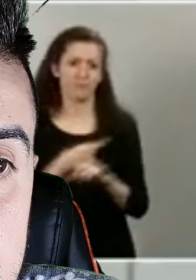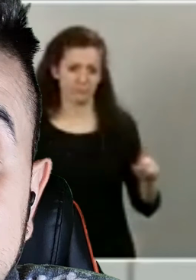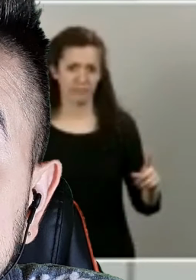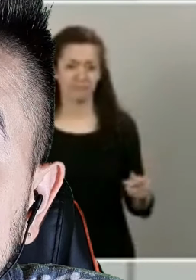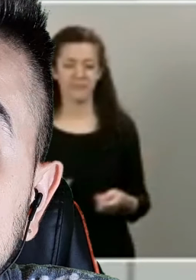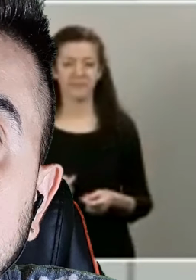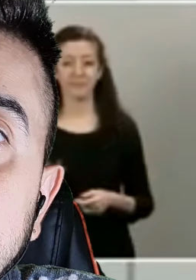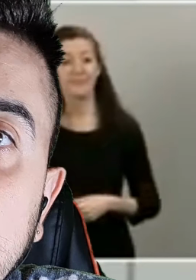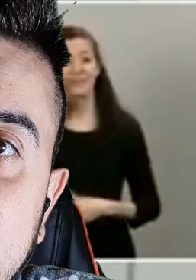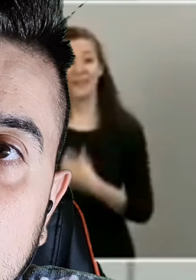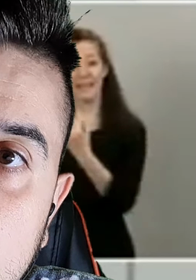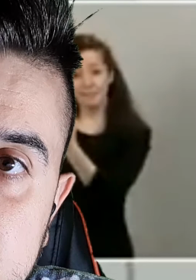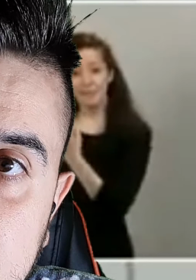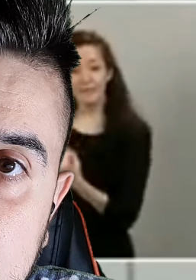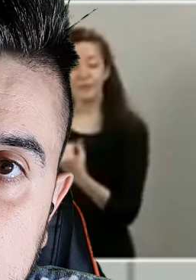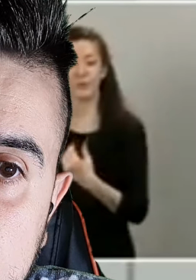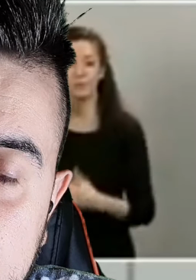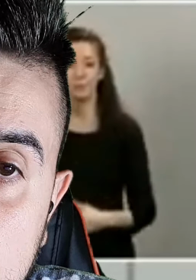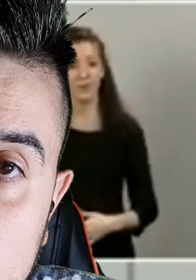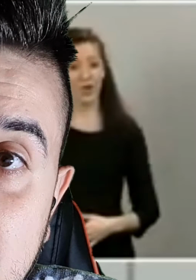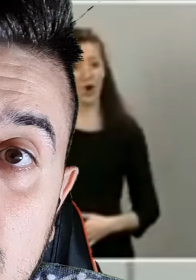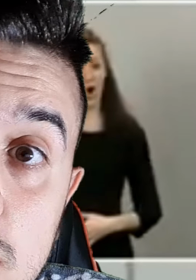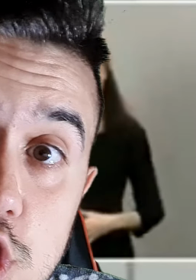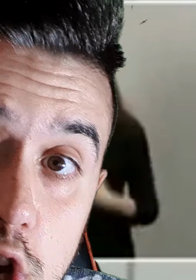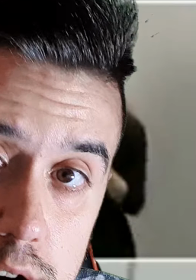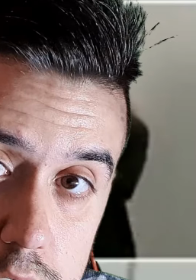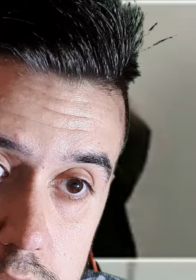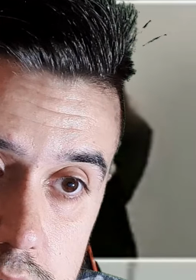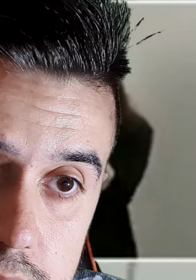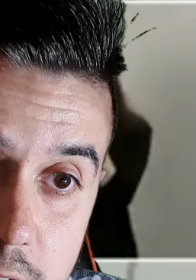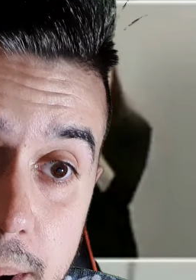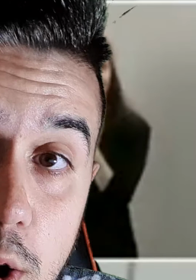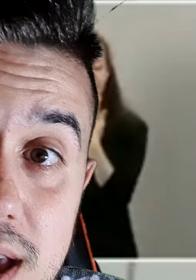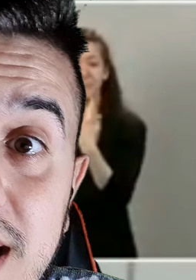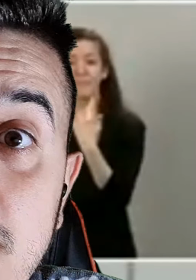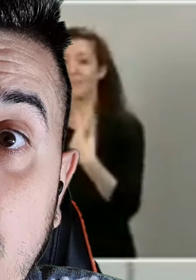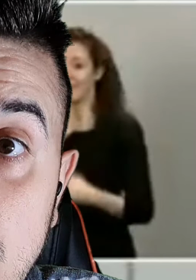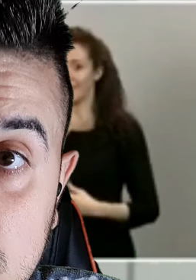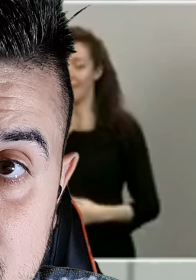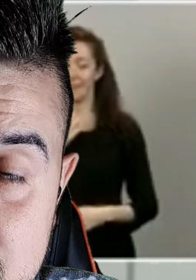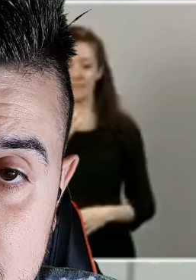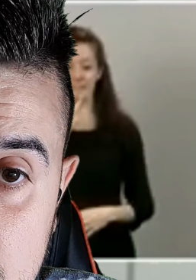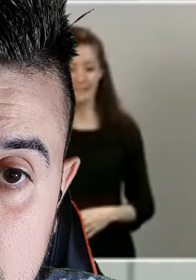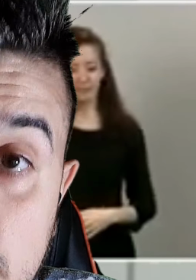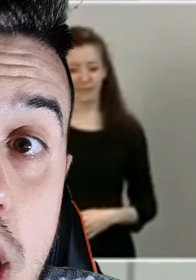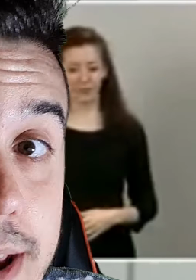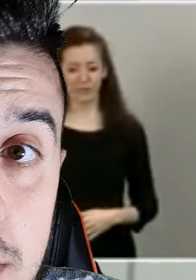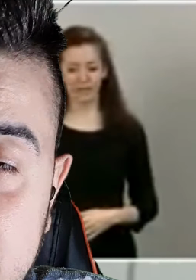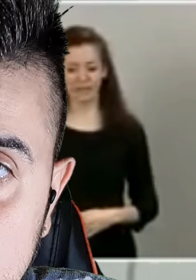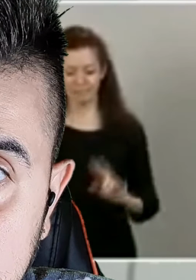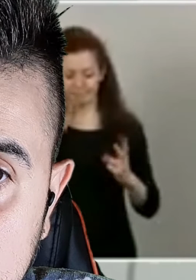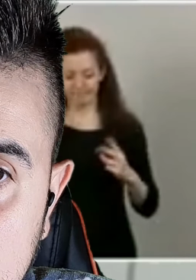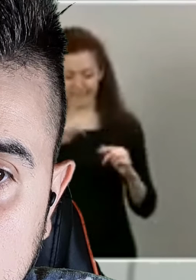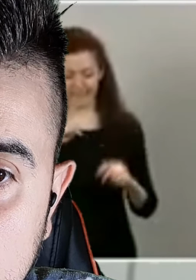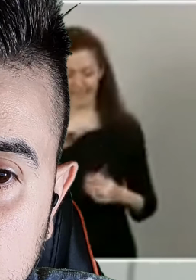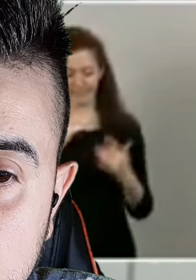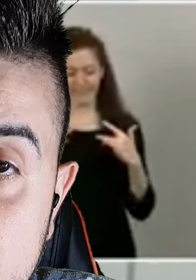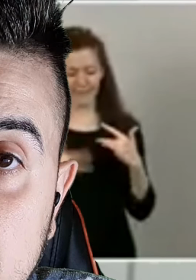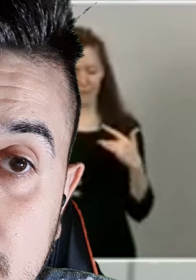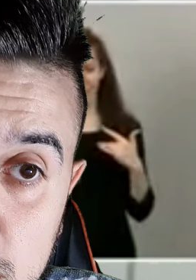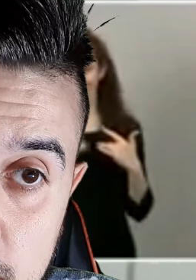y si se lo dan porque se ha quedado lente o sea yo que pago alquiler y pago hipoteca no me lo da